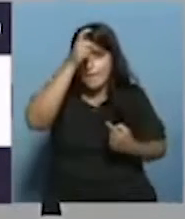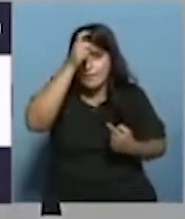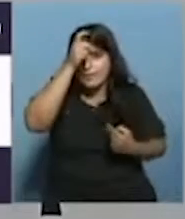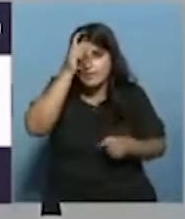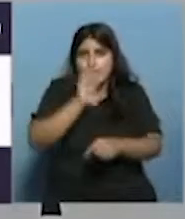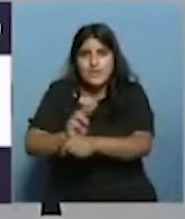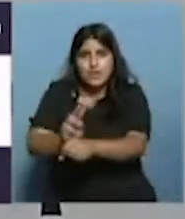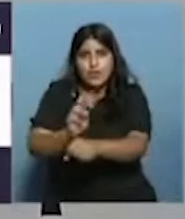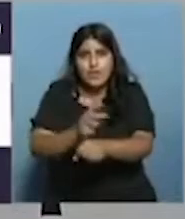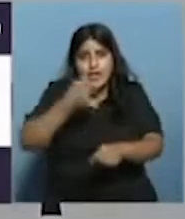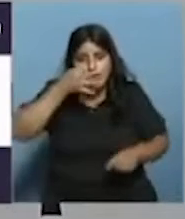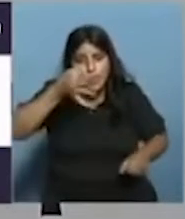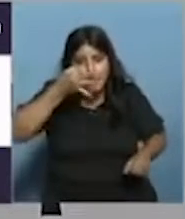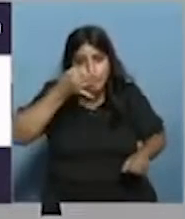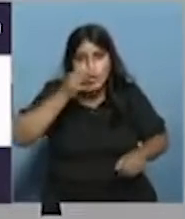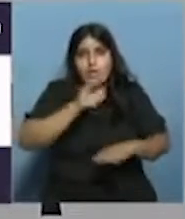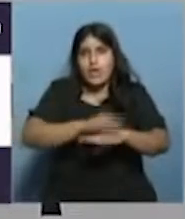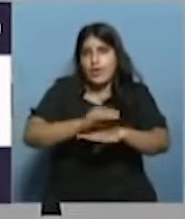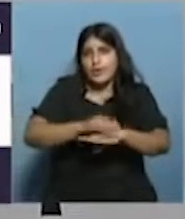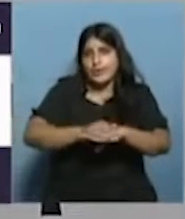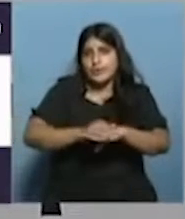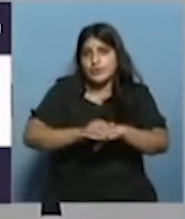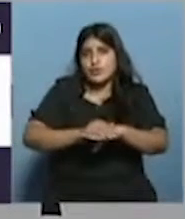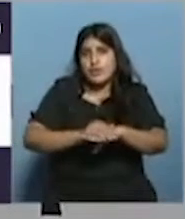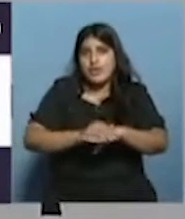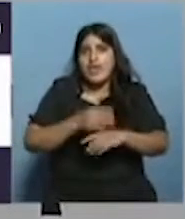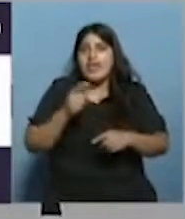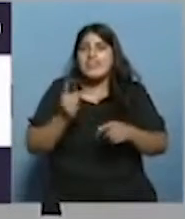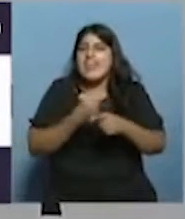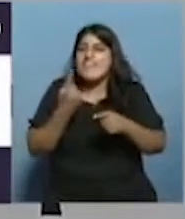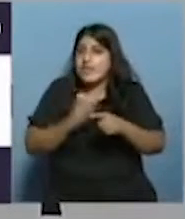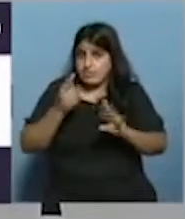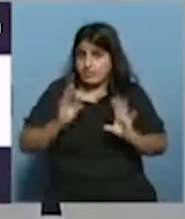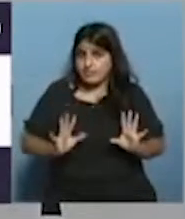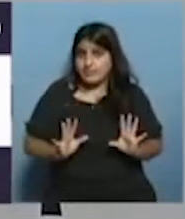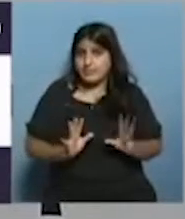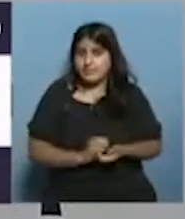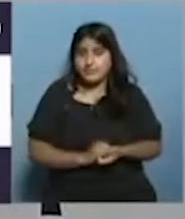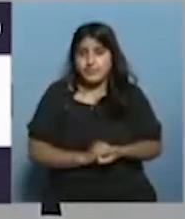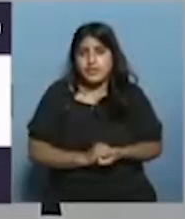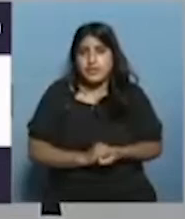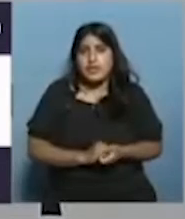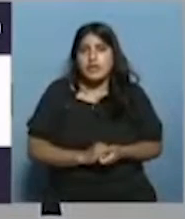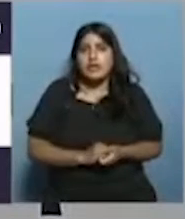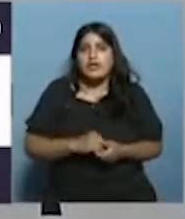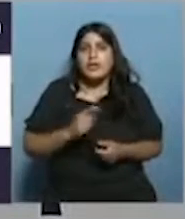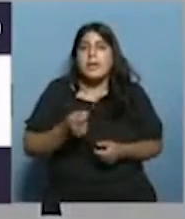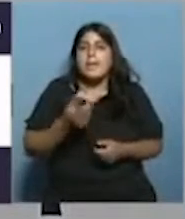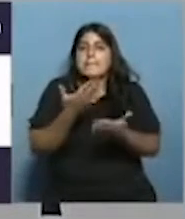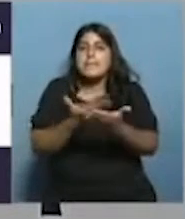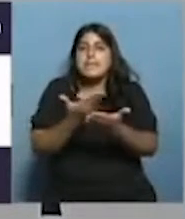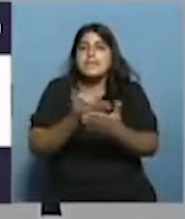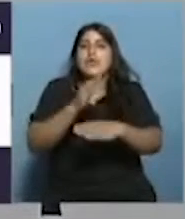los comisionados, a los responsables de los eventos que nos ayuden en el control. Por eso acá apelamos una vez más a la